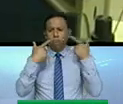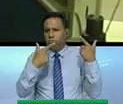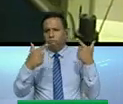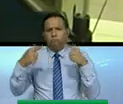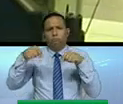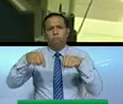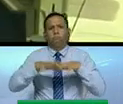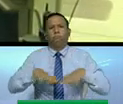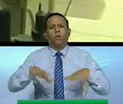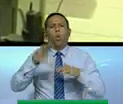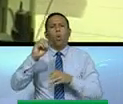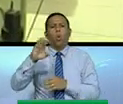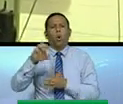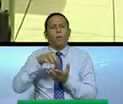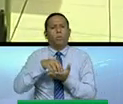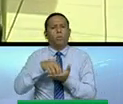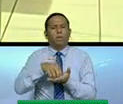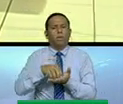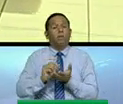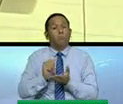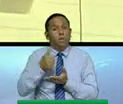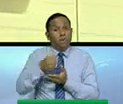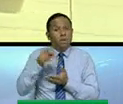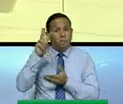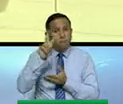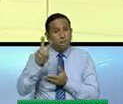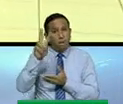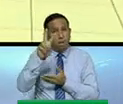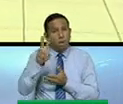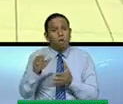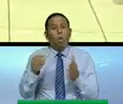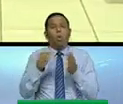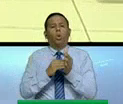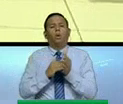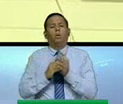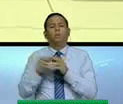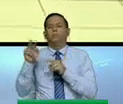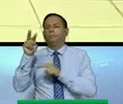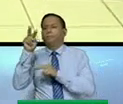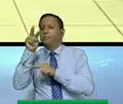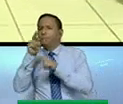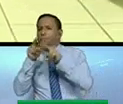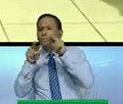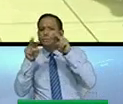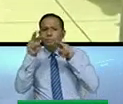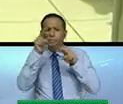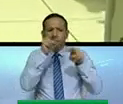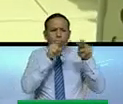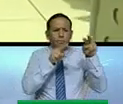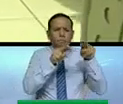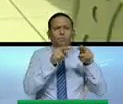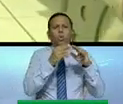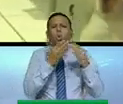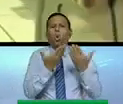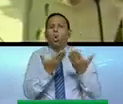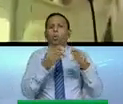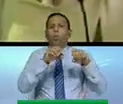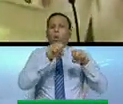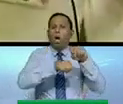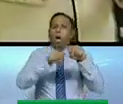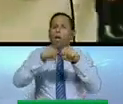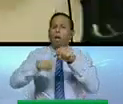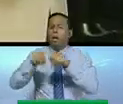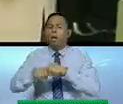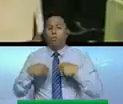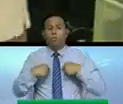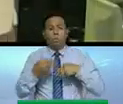día de mañana, este viernes, será una segunda evaluación de los daños. Por ahora, en el tiempo que hemos